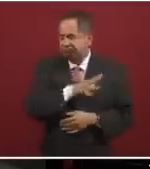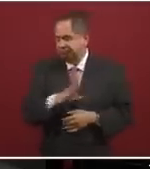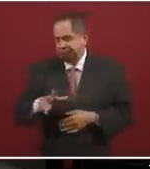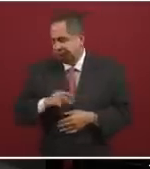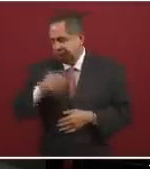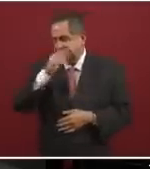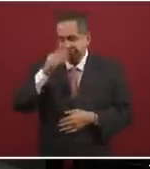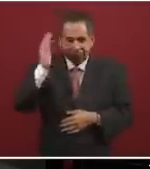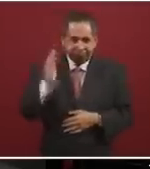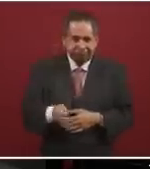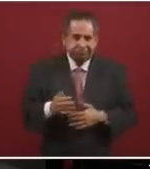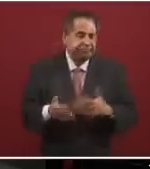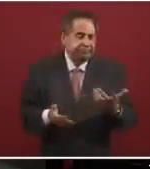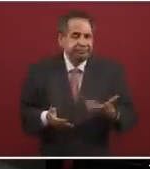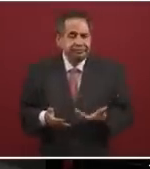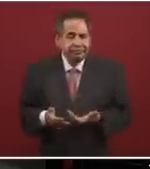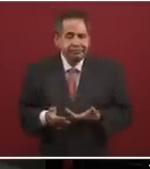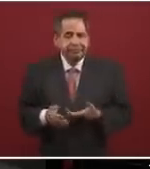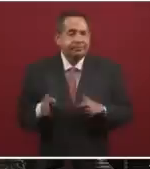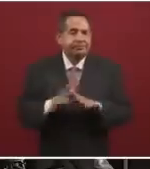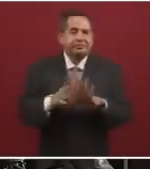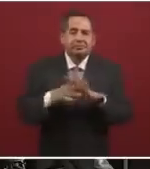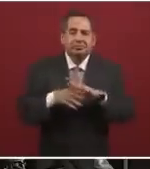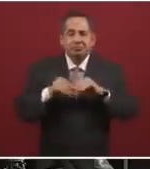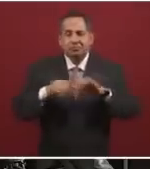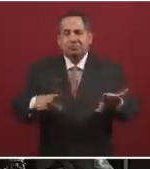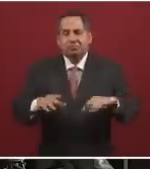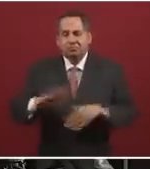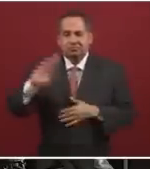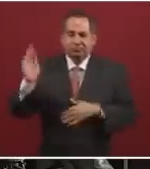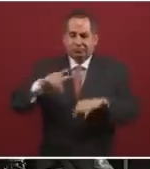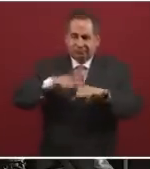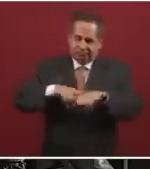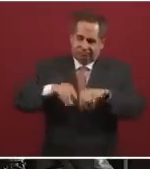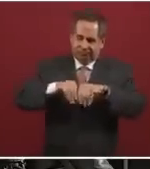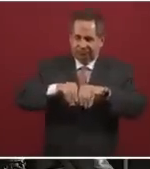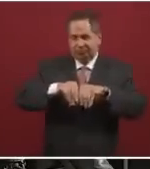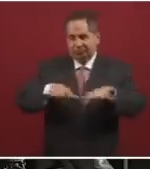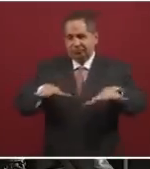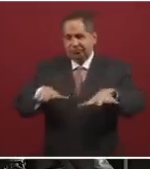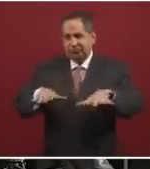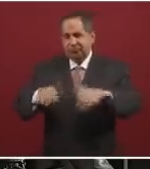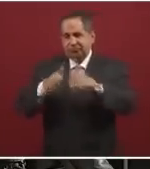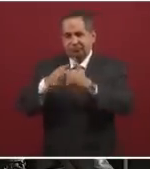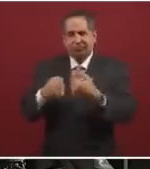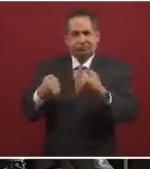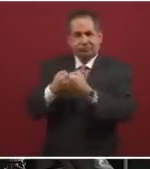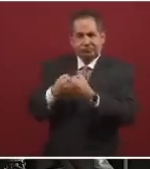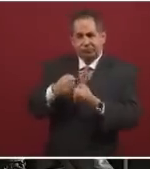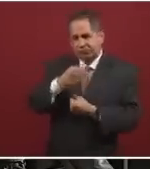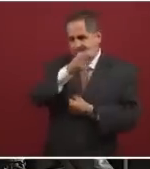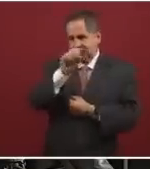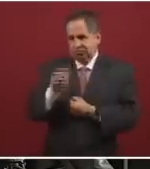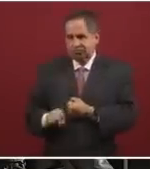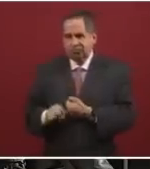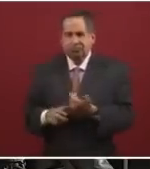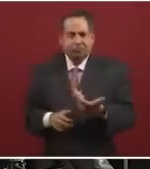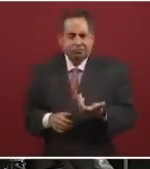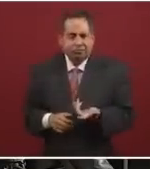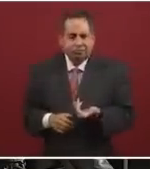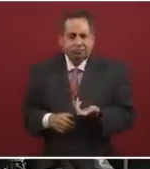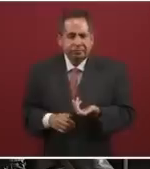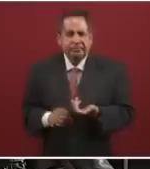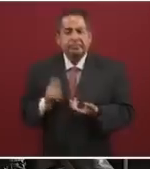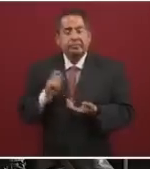que se esté desplegando el uso de las fuerzas federales en las fronteras norte y sur de México. De